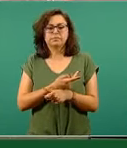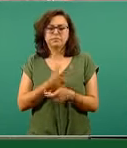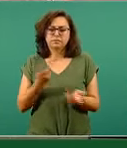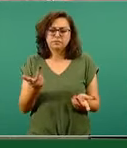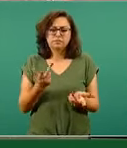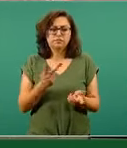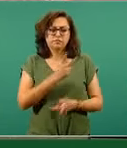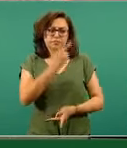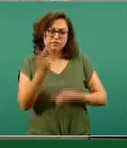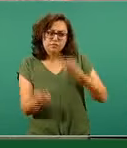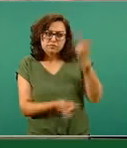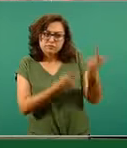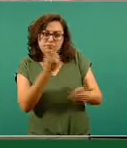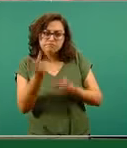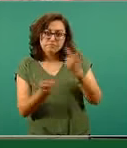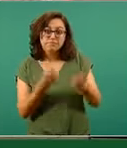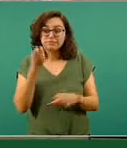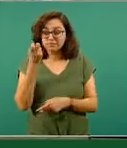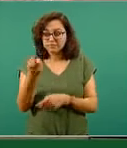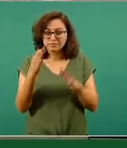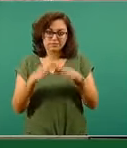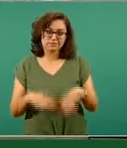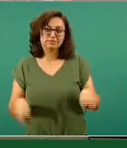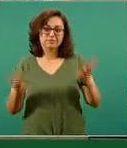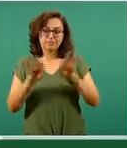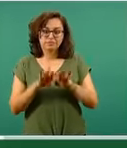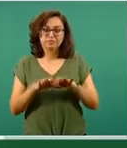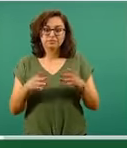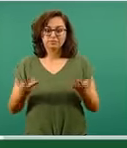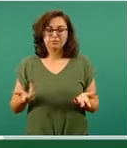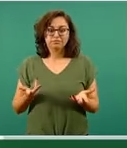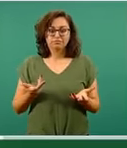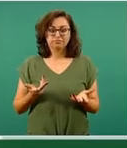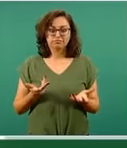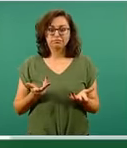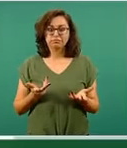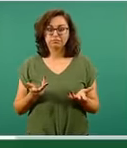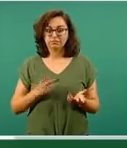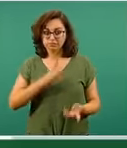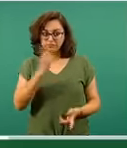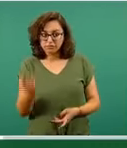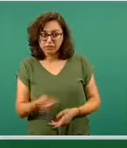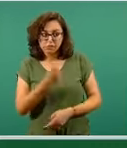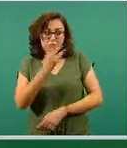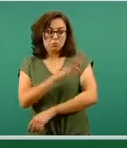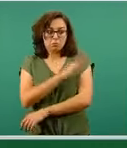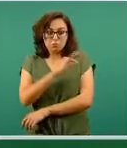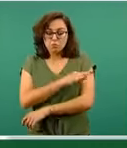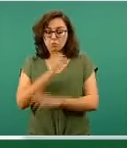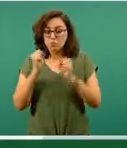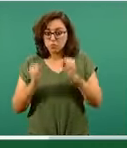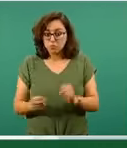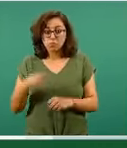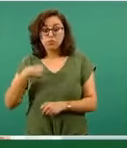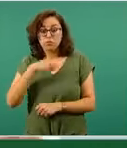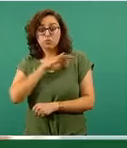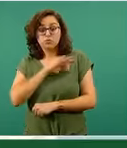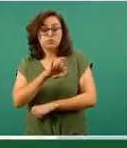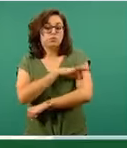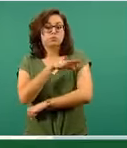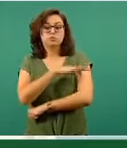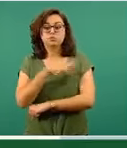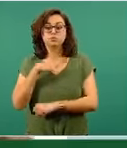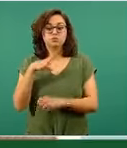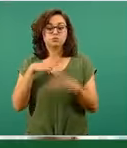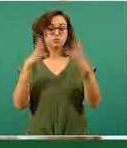que las personas se acercan en la brigada y preguntan sobre ¿es segura la vacuna? ¿Me puedo vacunar? Digo, hay muchas